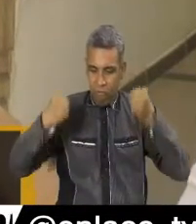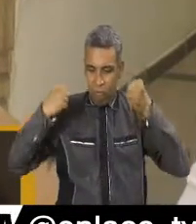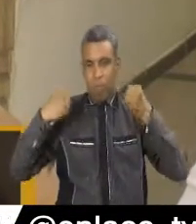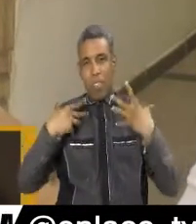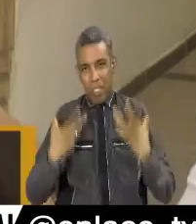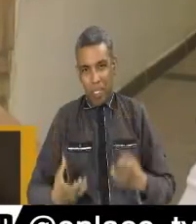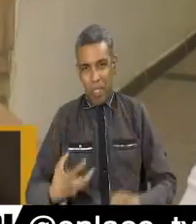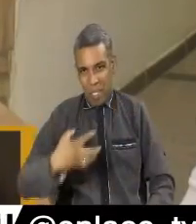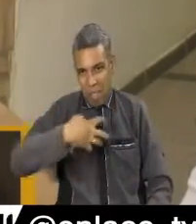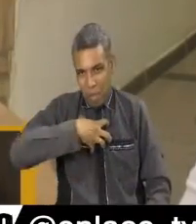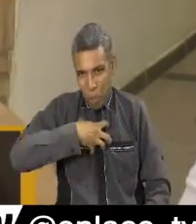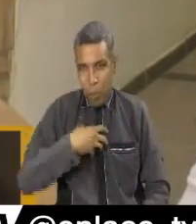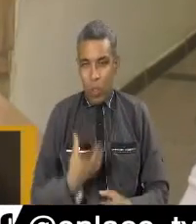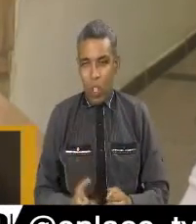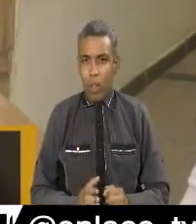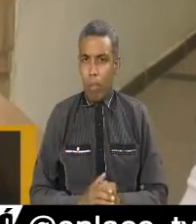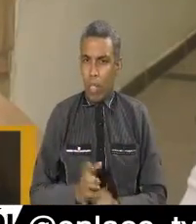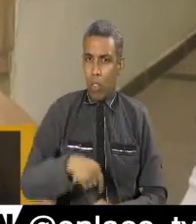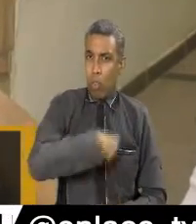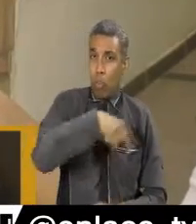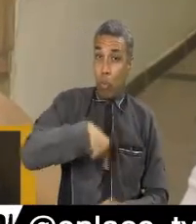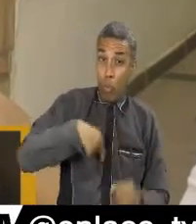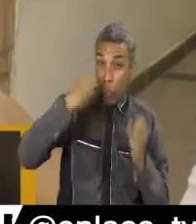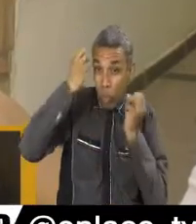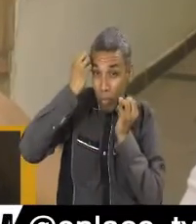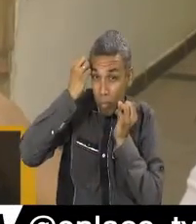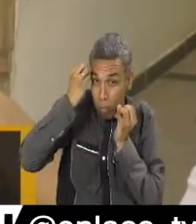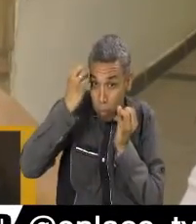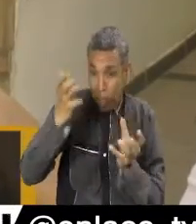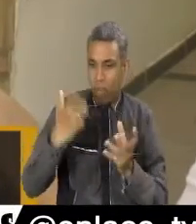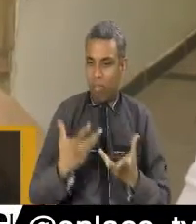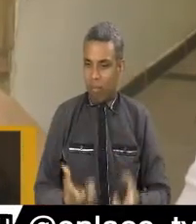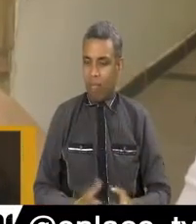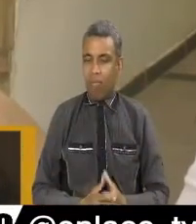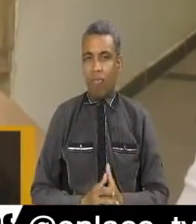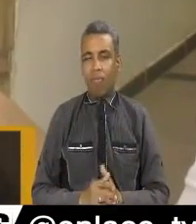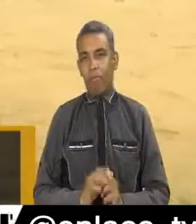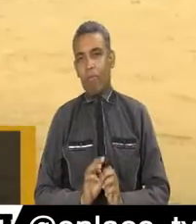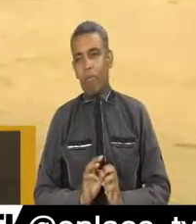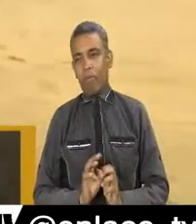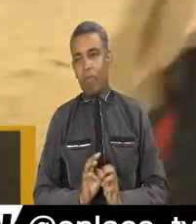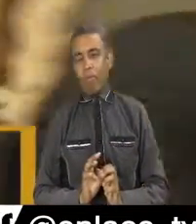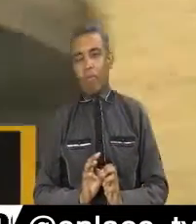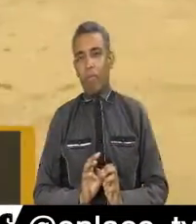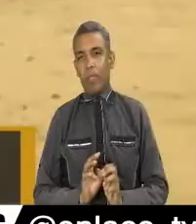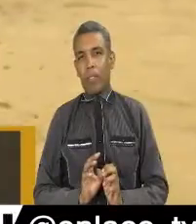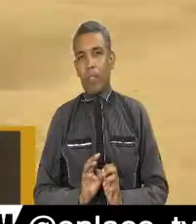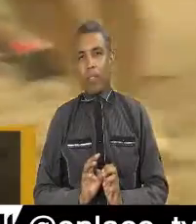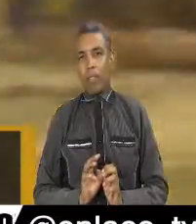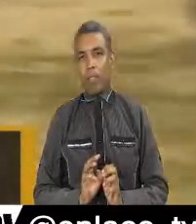pues poder dar lo mejor de nosotros y superar pues